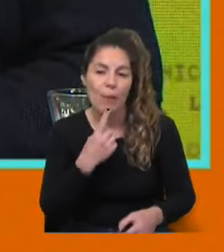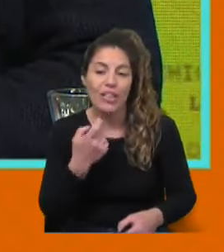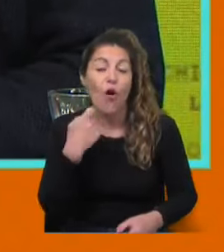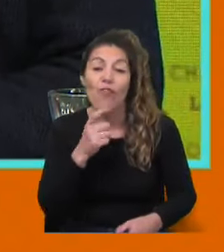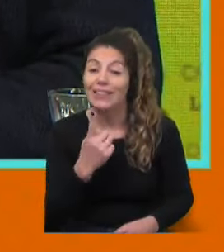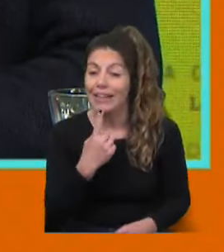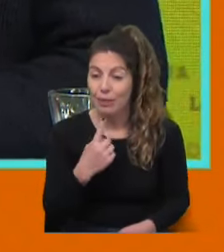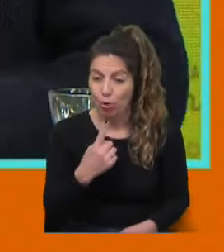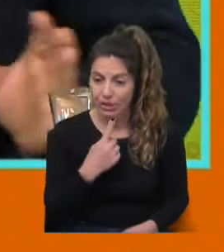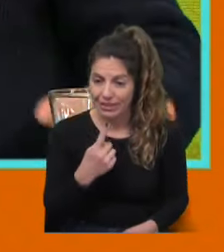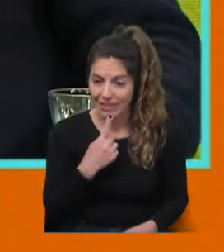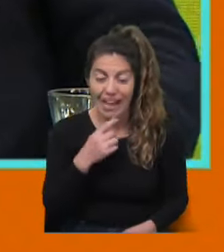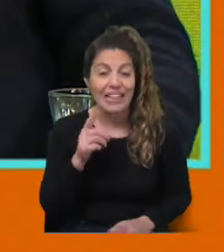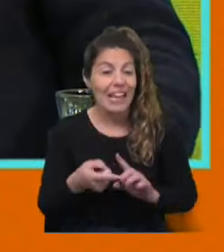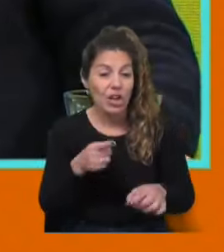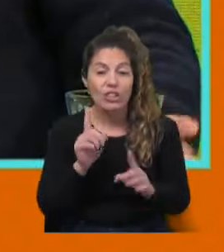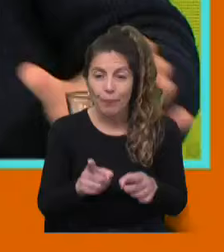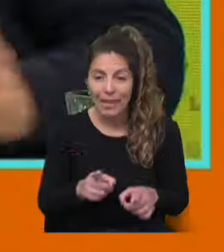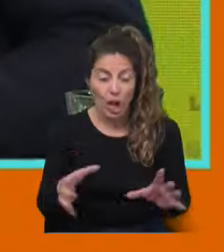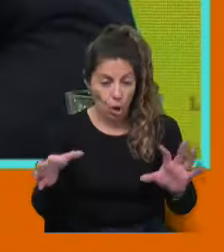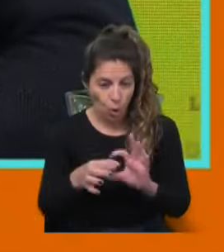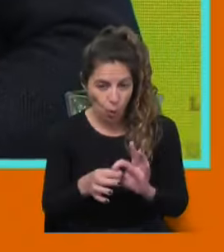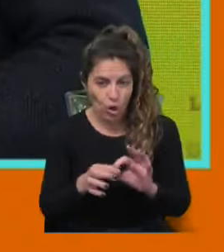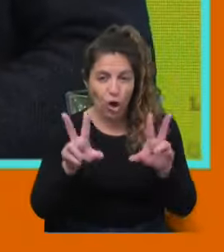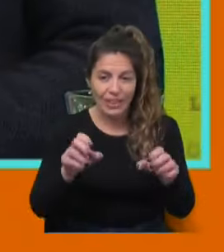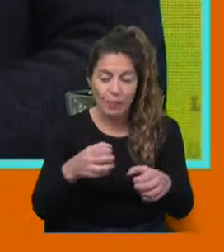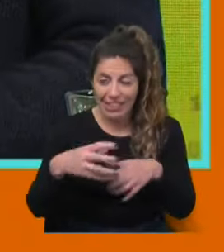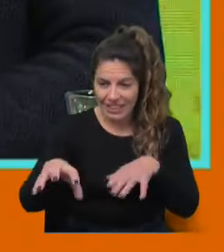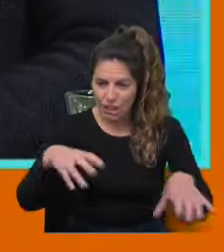faltas de política, que tiene que ver, y ato con el tema de la distribución.